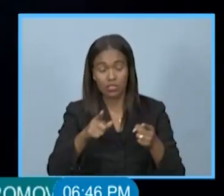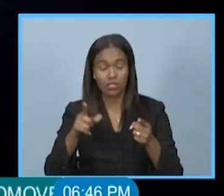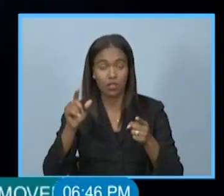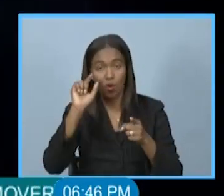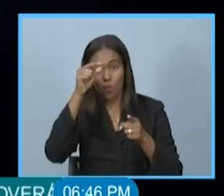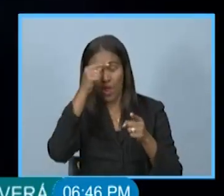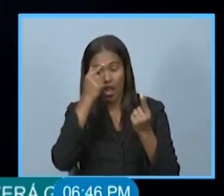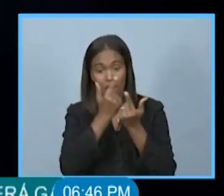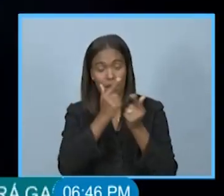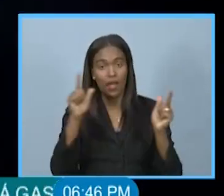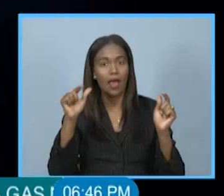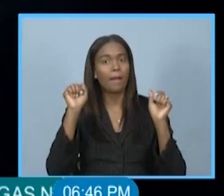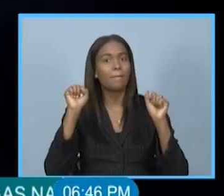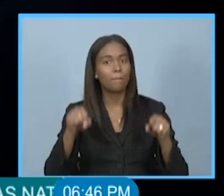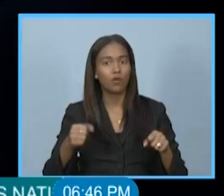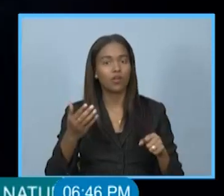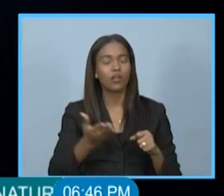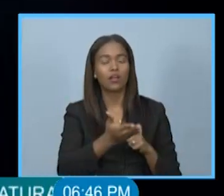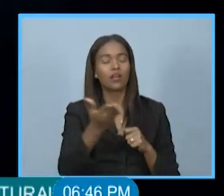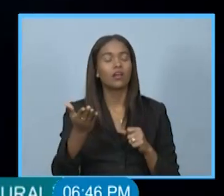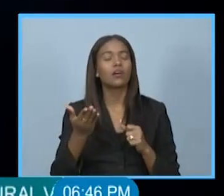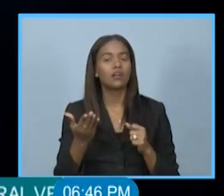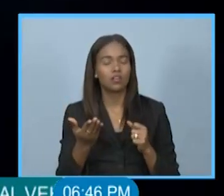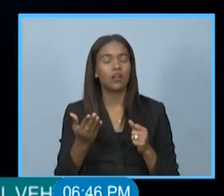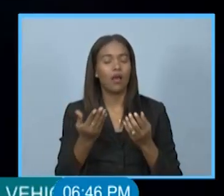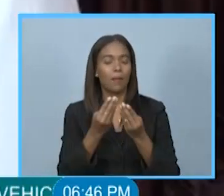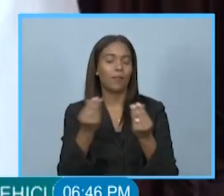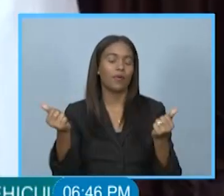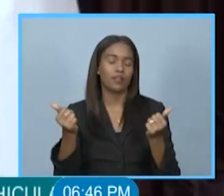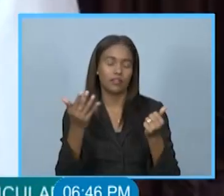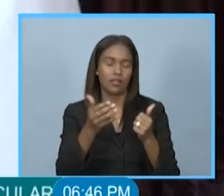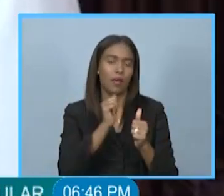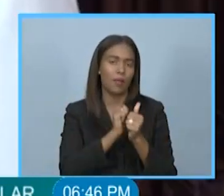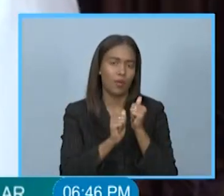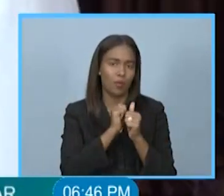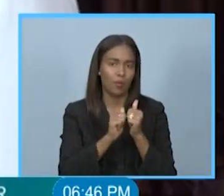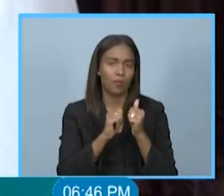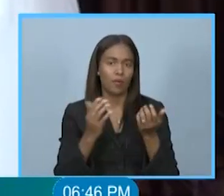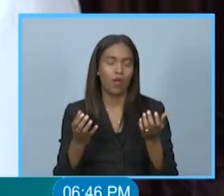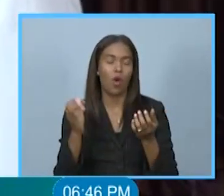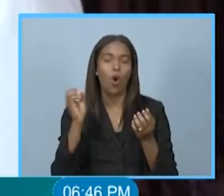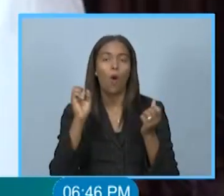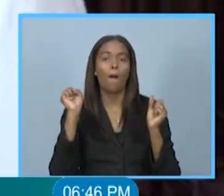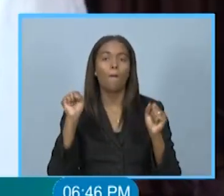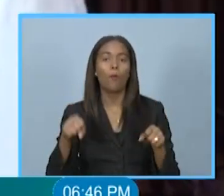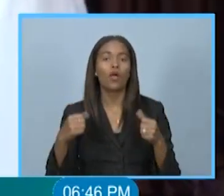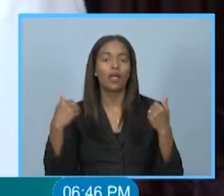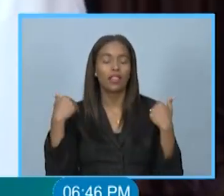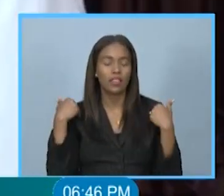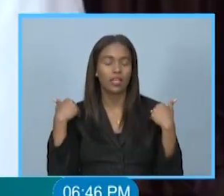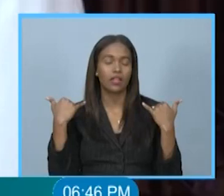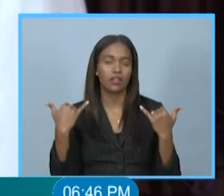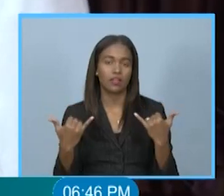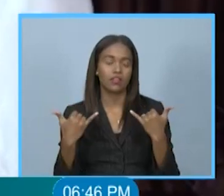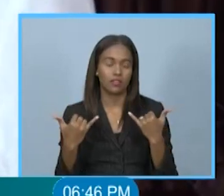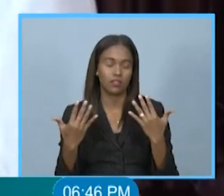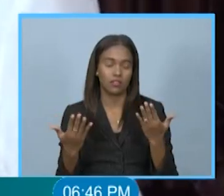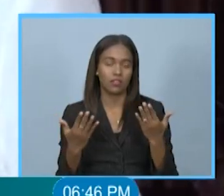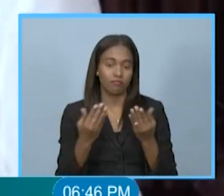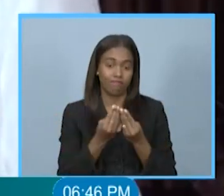estado soberano pueda solucionar o pueda encontrar una